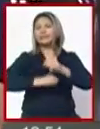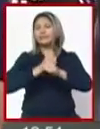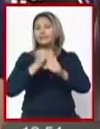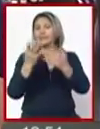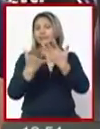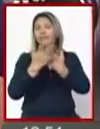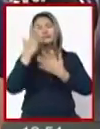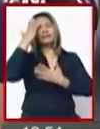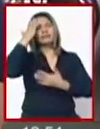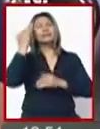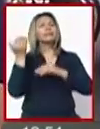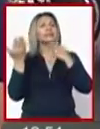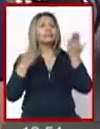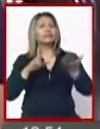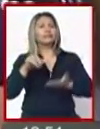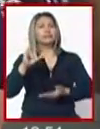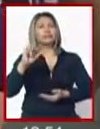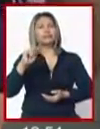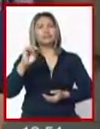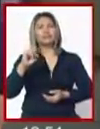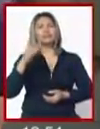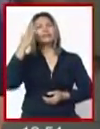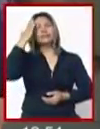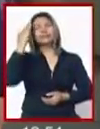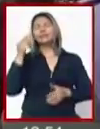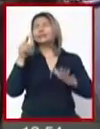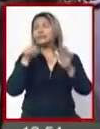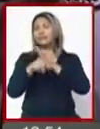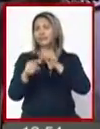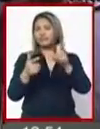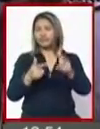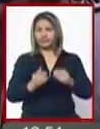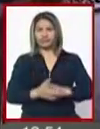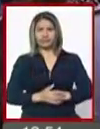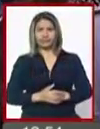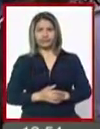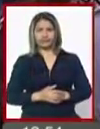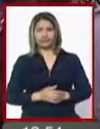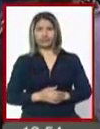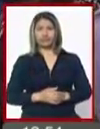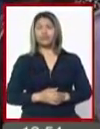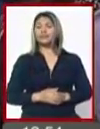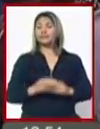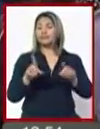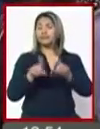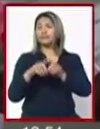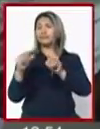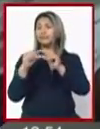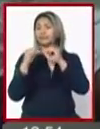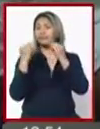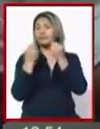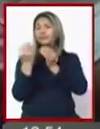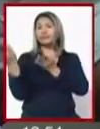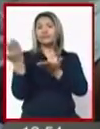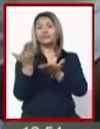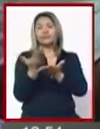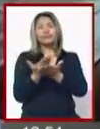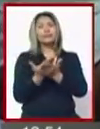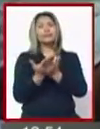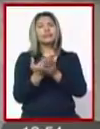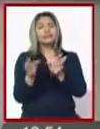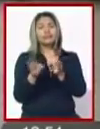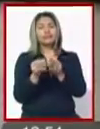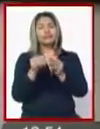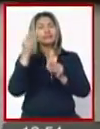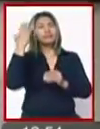a indulto por la muerte de Linette Salazar, porque él la mató de un disparo. La plataforma Ni Una Menos también se hizo presente en la audiencia de cesación a la